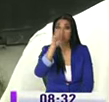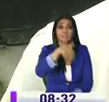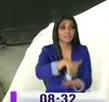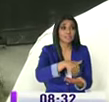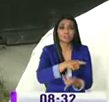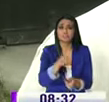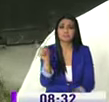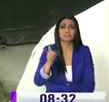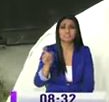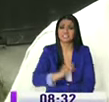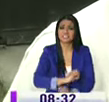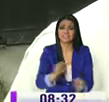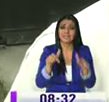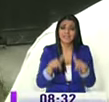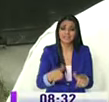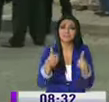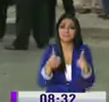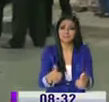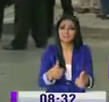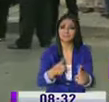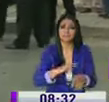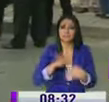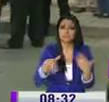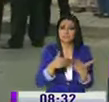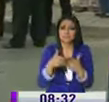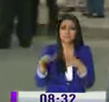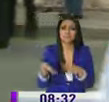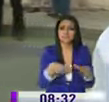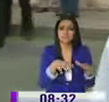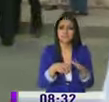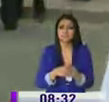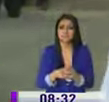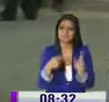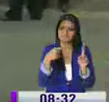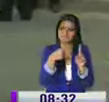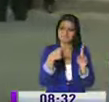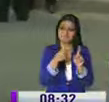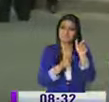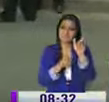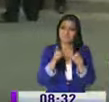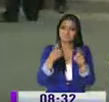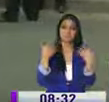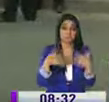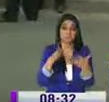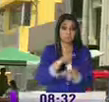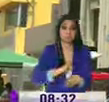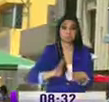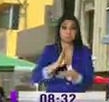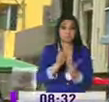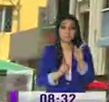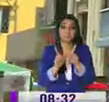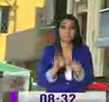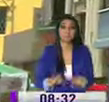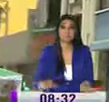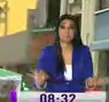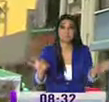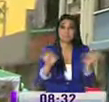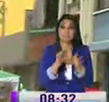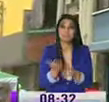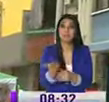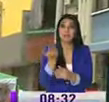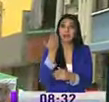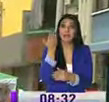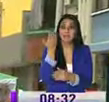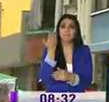de la ciudad sino aquí mismo a decirle don walter el barrio desde gente importante ya que en el lugar han vivido